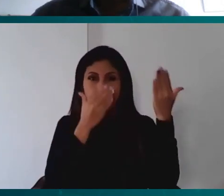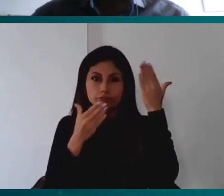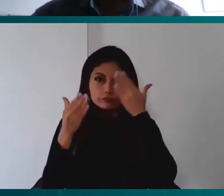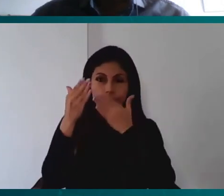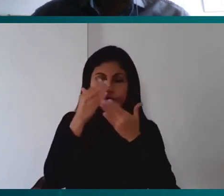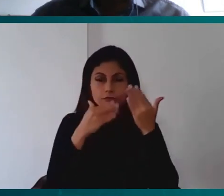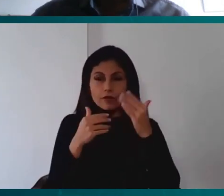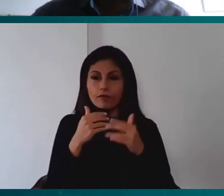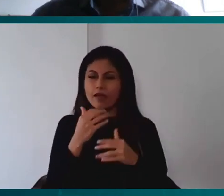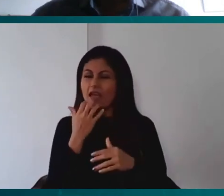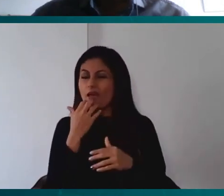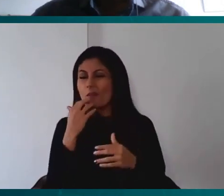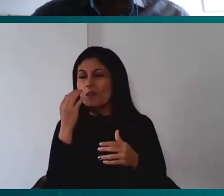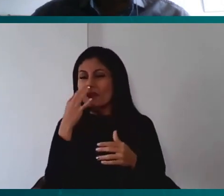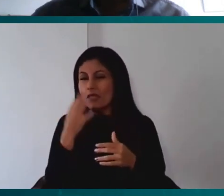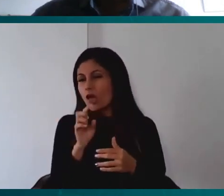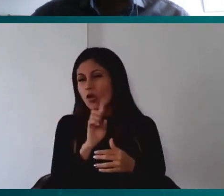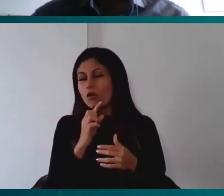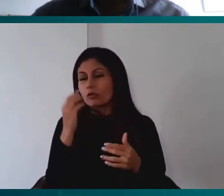concepto más macro, que es